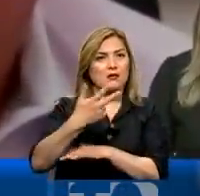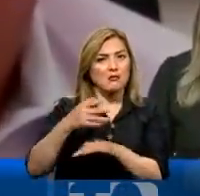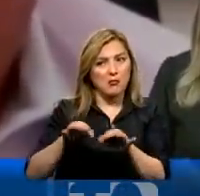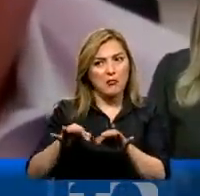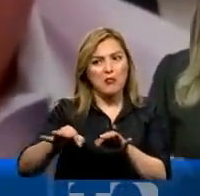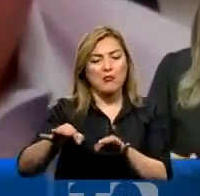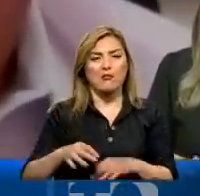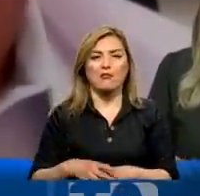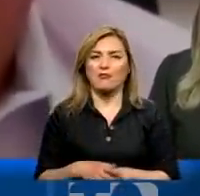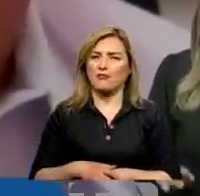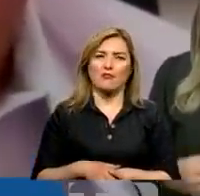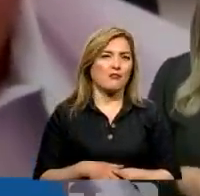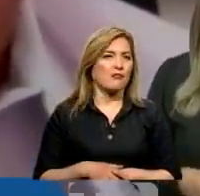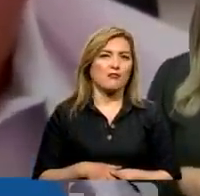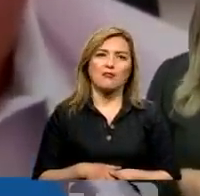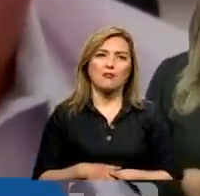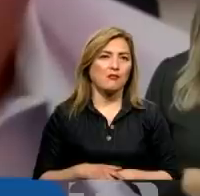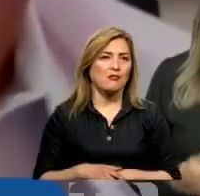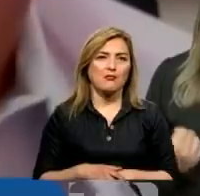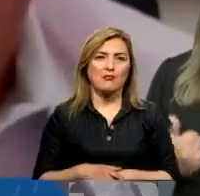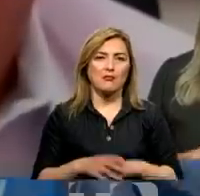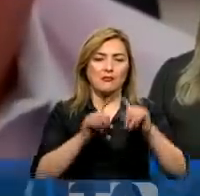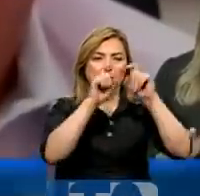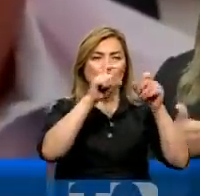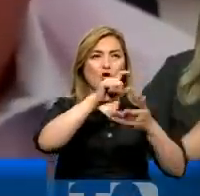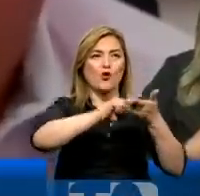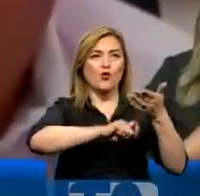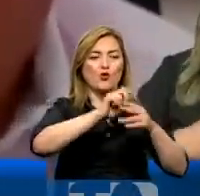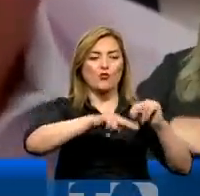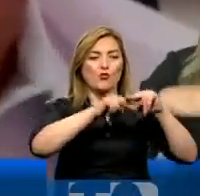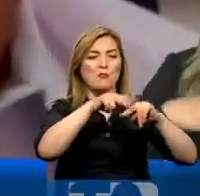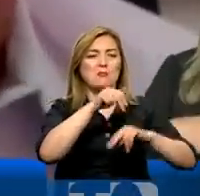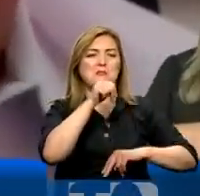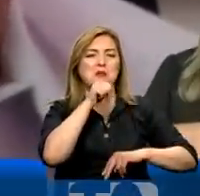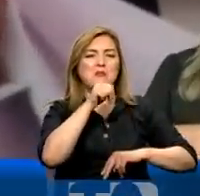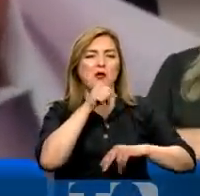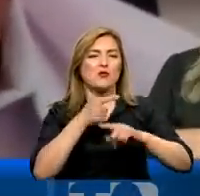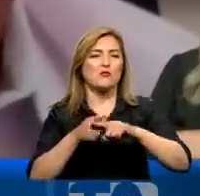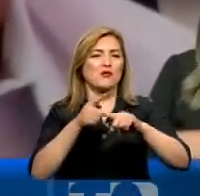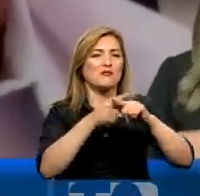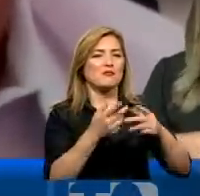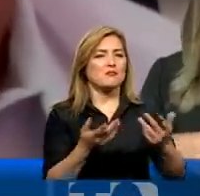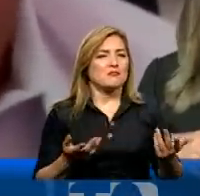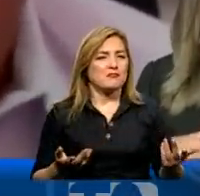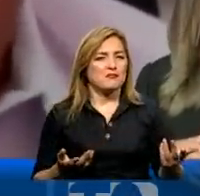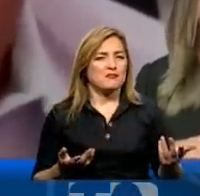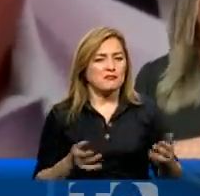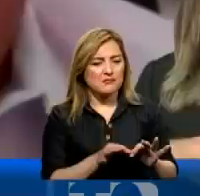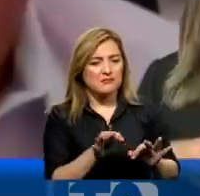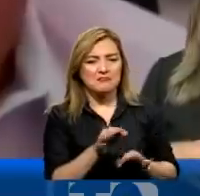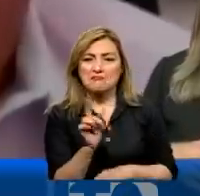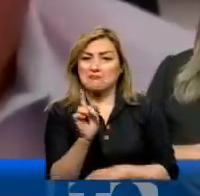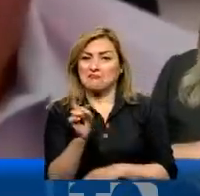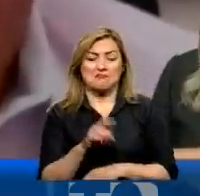Esto no existe. Ya quisiera que algún constructor, algún contratista del EMAP, del EMOP o de las administraciones zonales le den estas